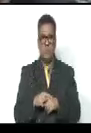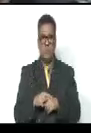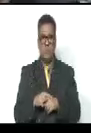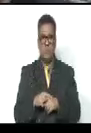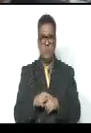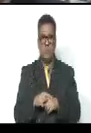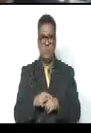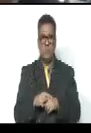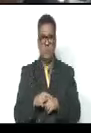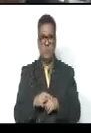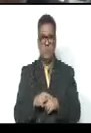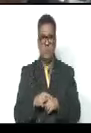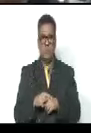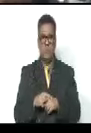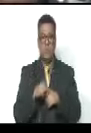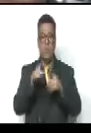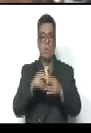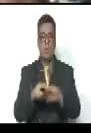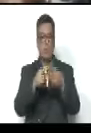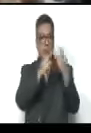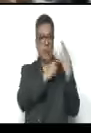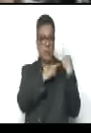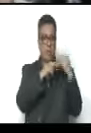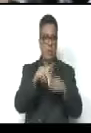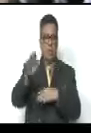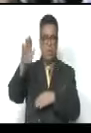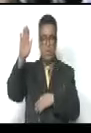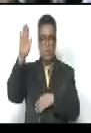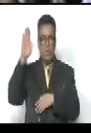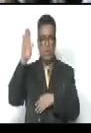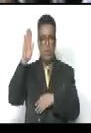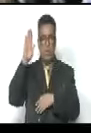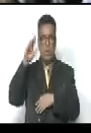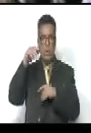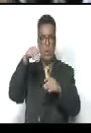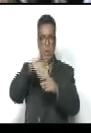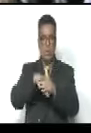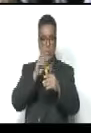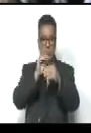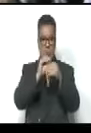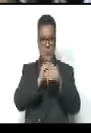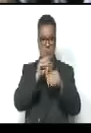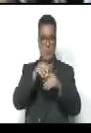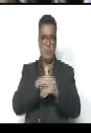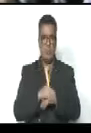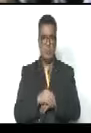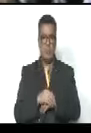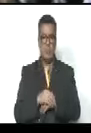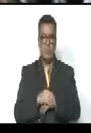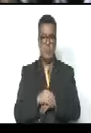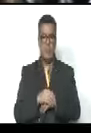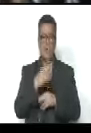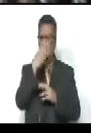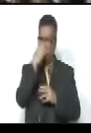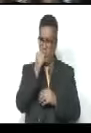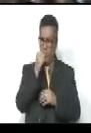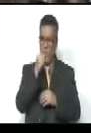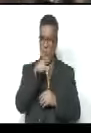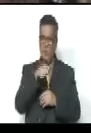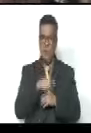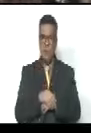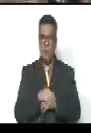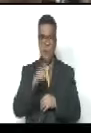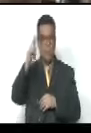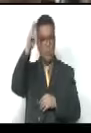va a asumir el compromiso de la elección convocada. Entendemos